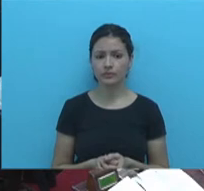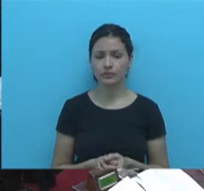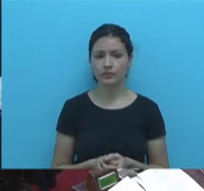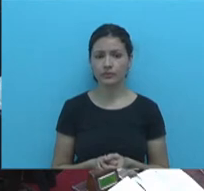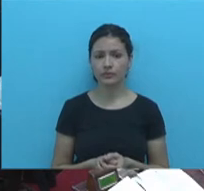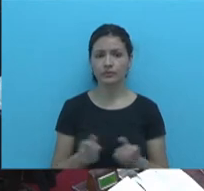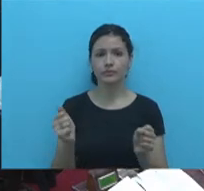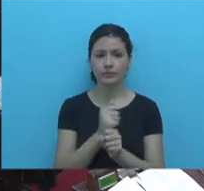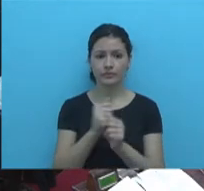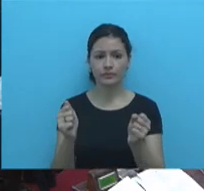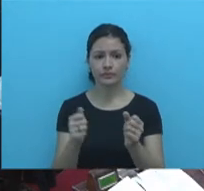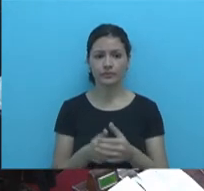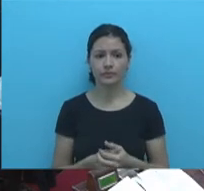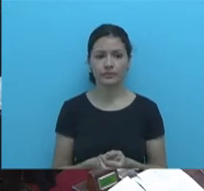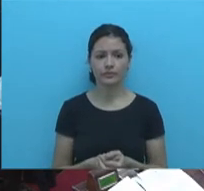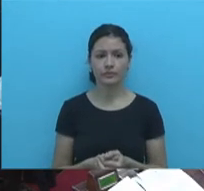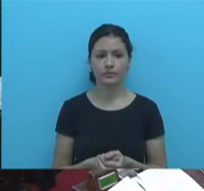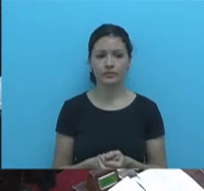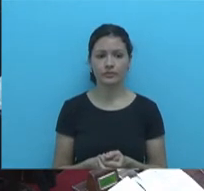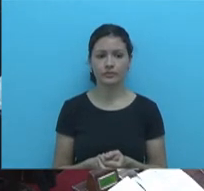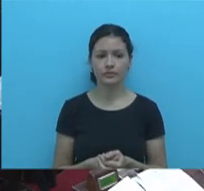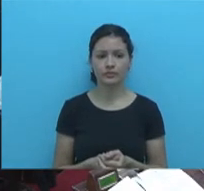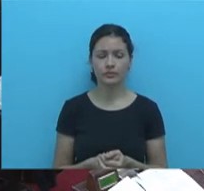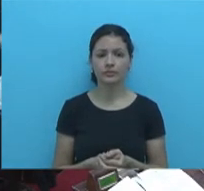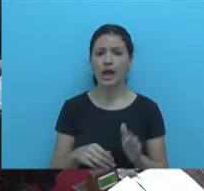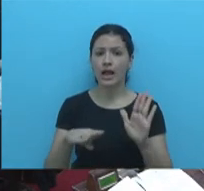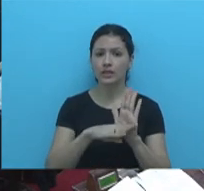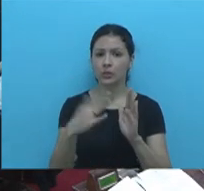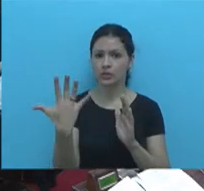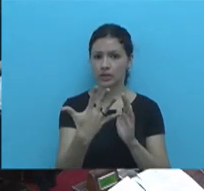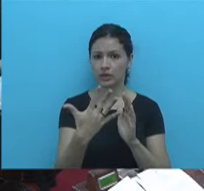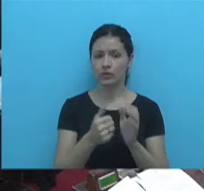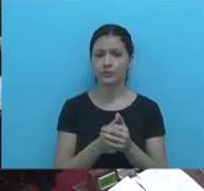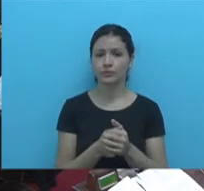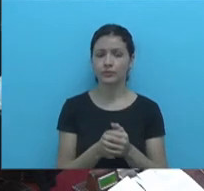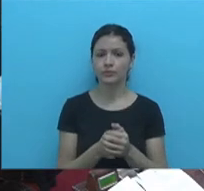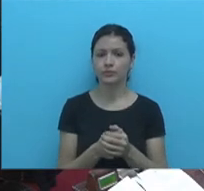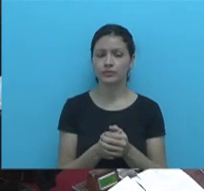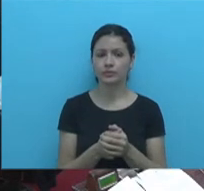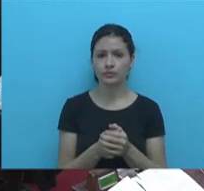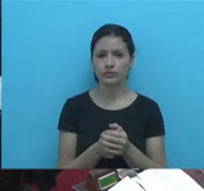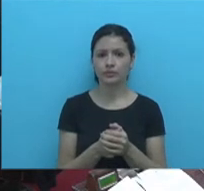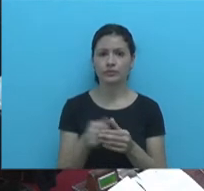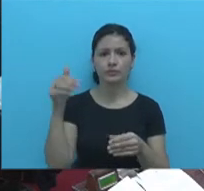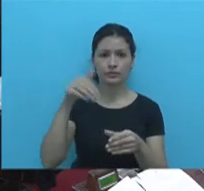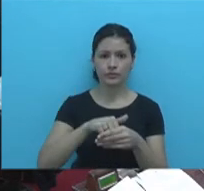por unanimidad. No hay, sí. Artículo 5, quinto.